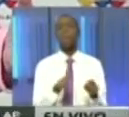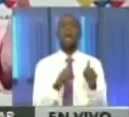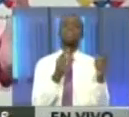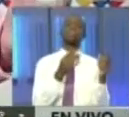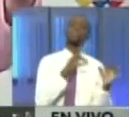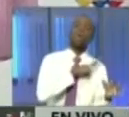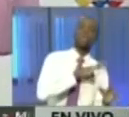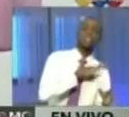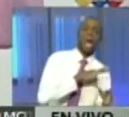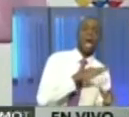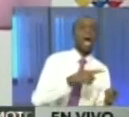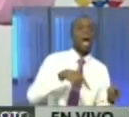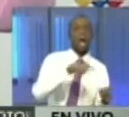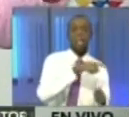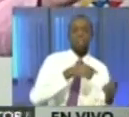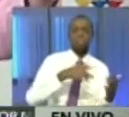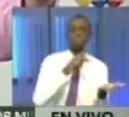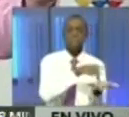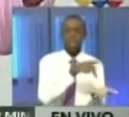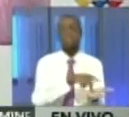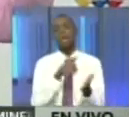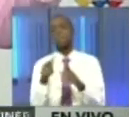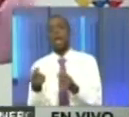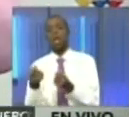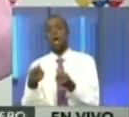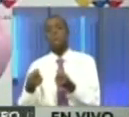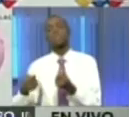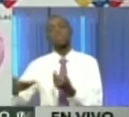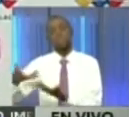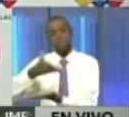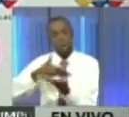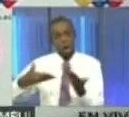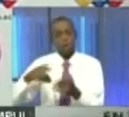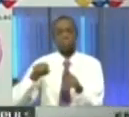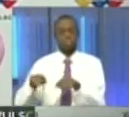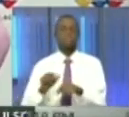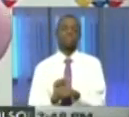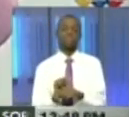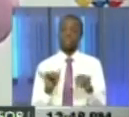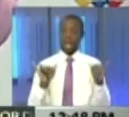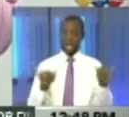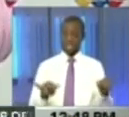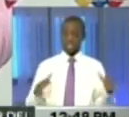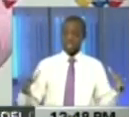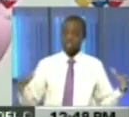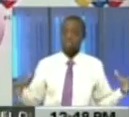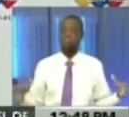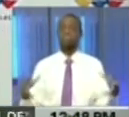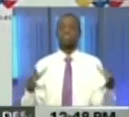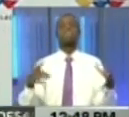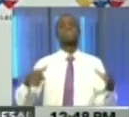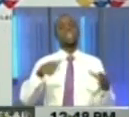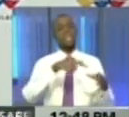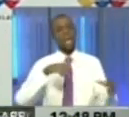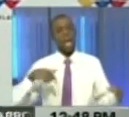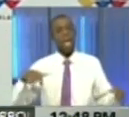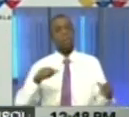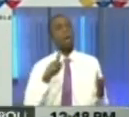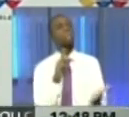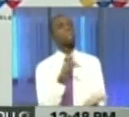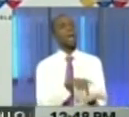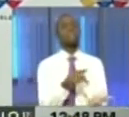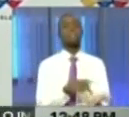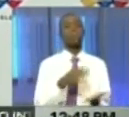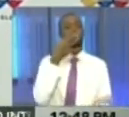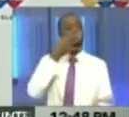una constituyente que establece una democracia participativa y protagónica. centrada en la ciudadana y los ciudadanos,